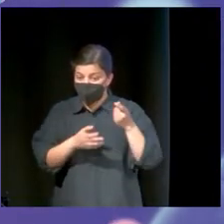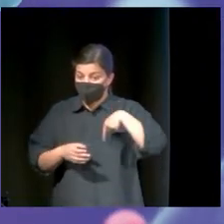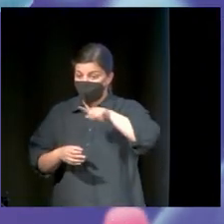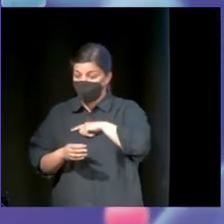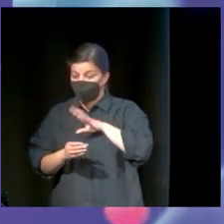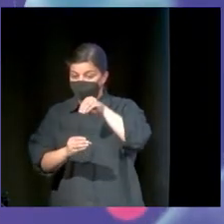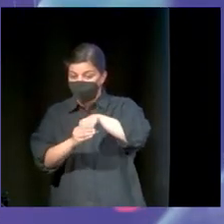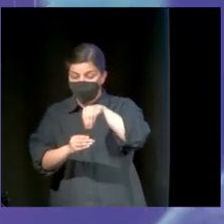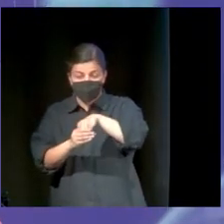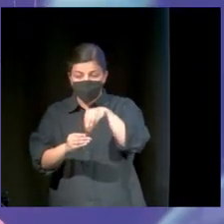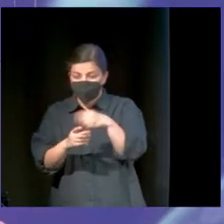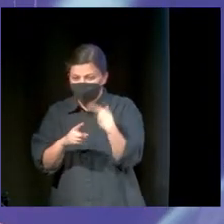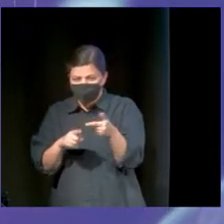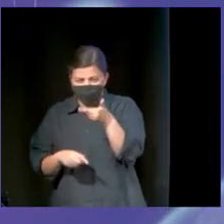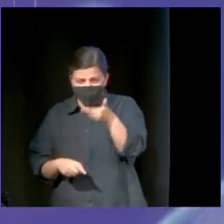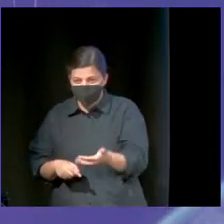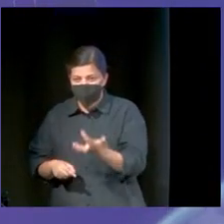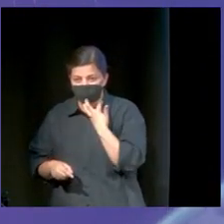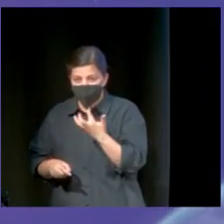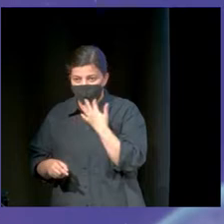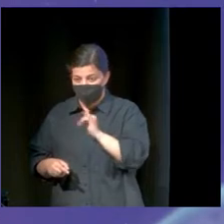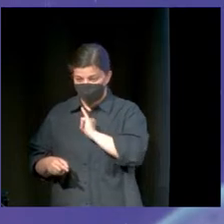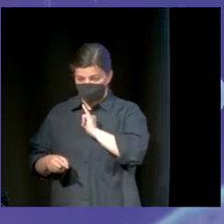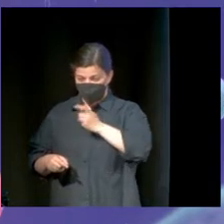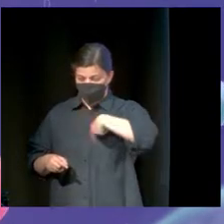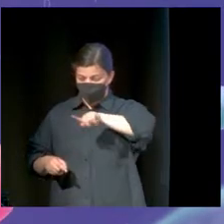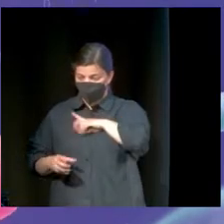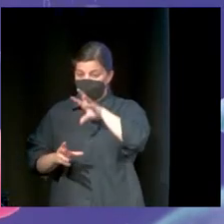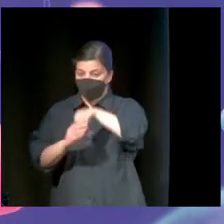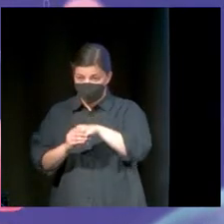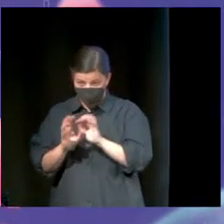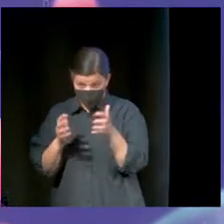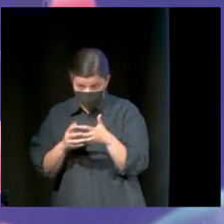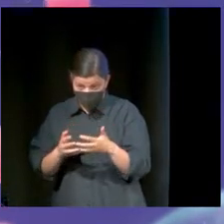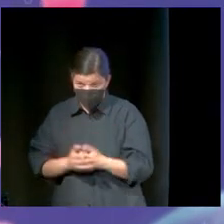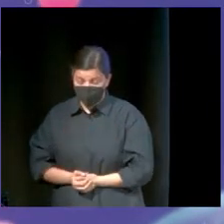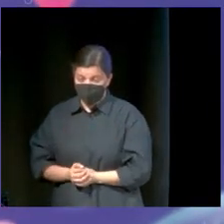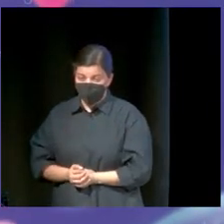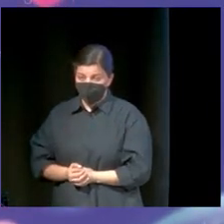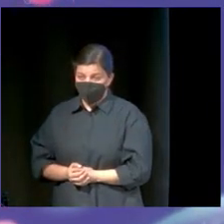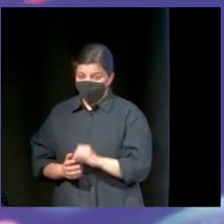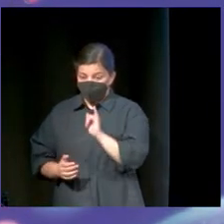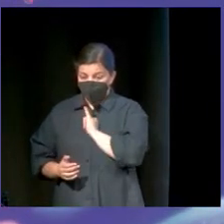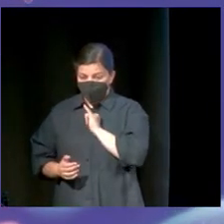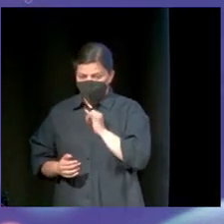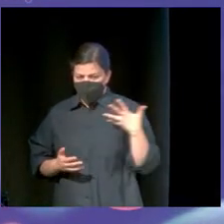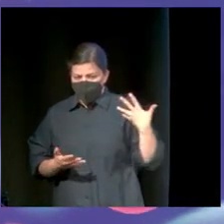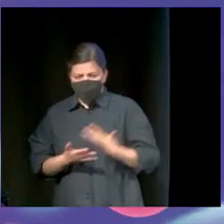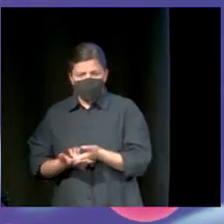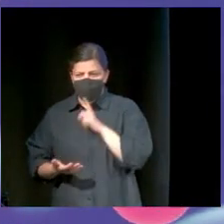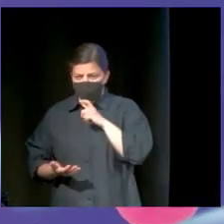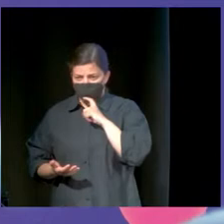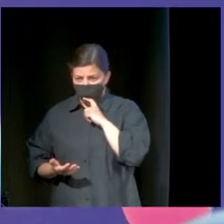pues cosas tan importantes como nuestra identidad en internet cómo era nuestra identidad hasta ahora